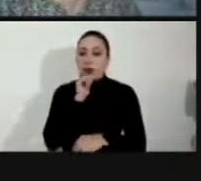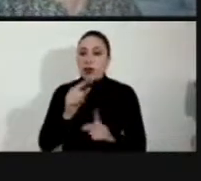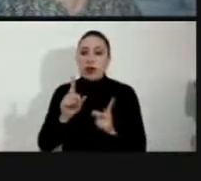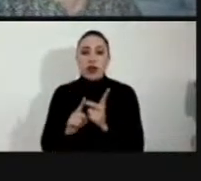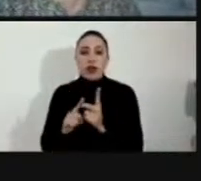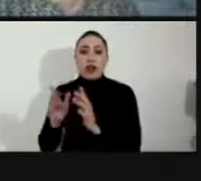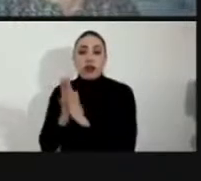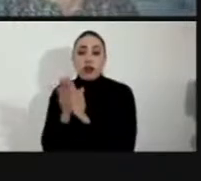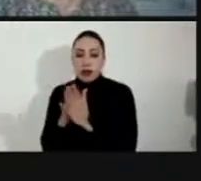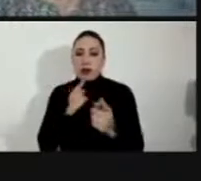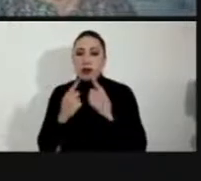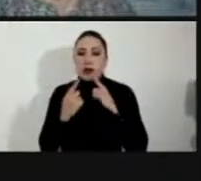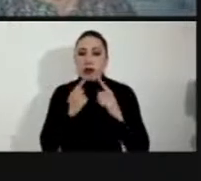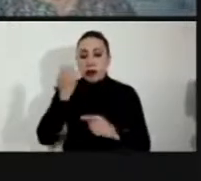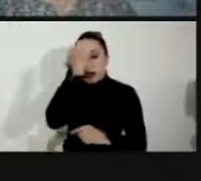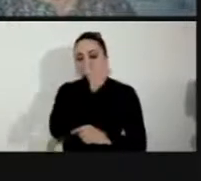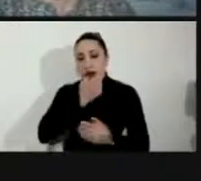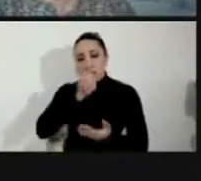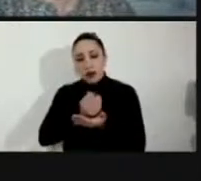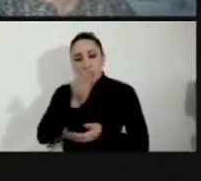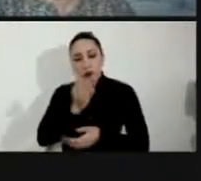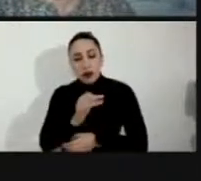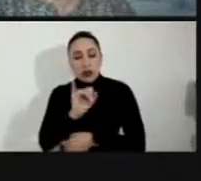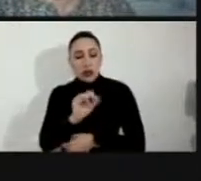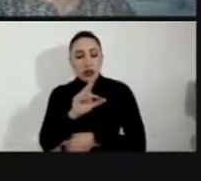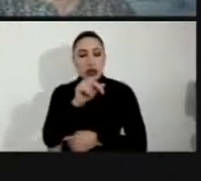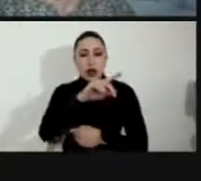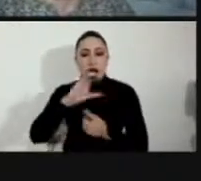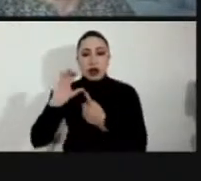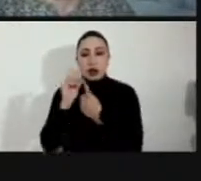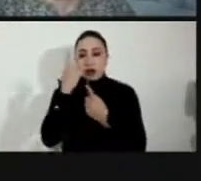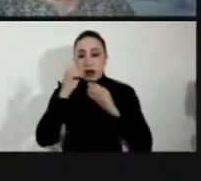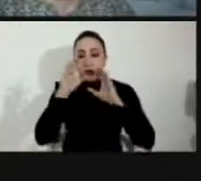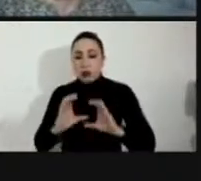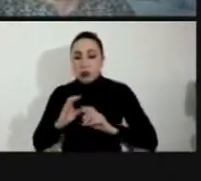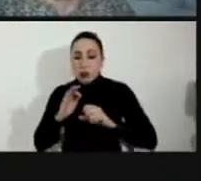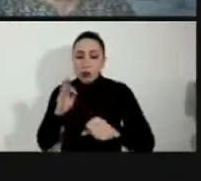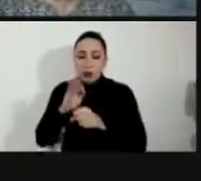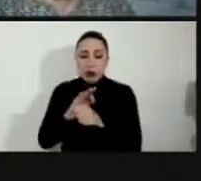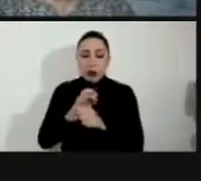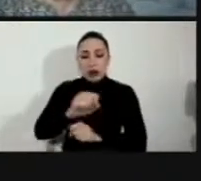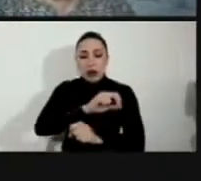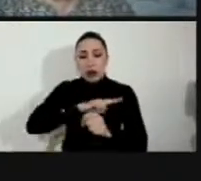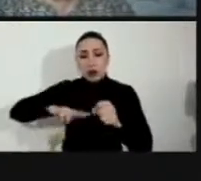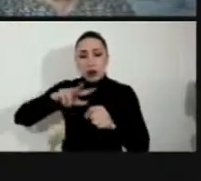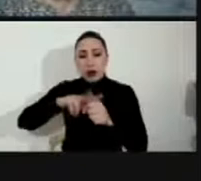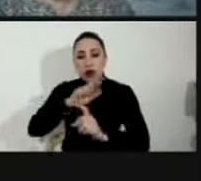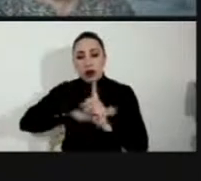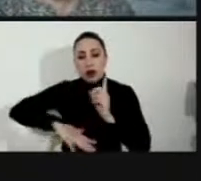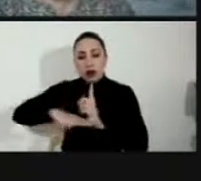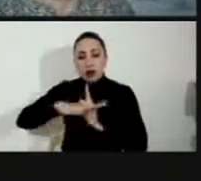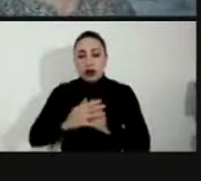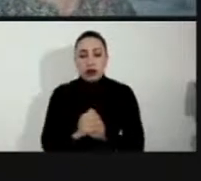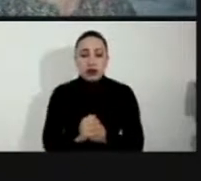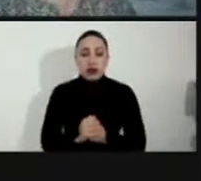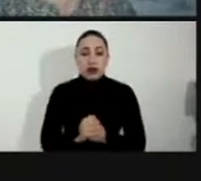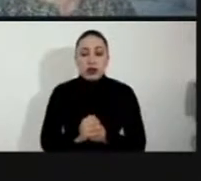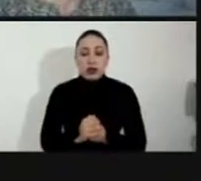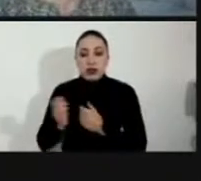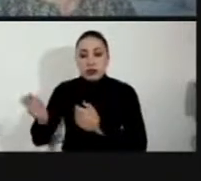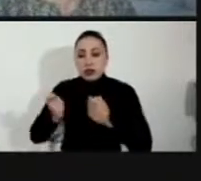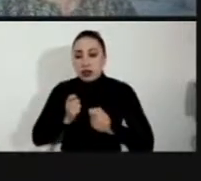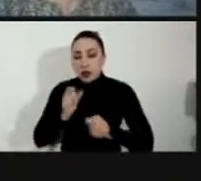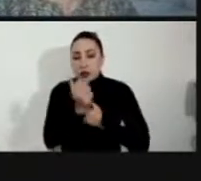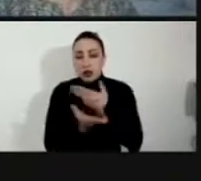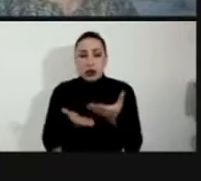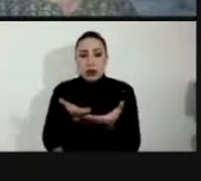en la Comisión de Preservación del Medio Ambiente, Cambio Climático, Protección Ecológica y Animal. Se recibe una iniciativa con proyecto de decreto por el que